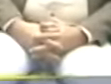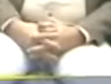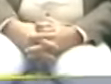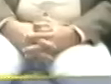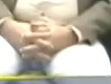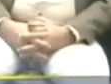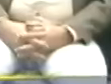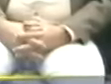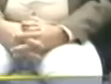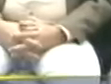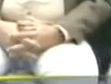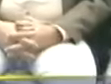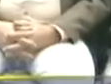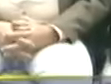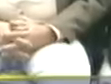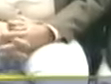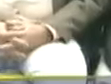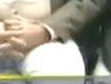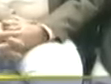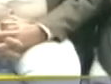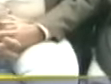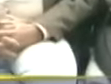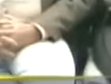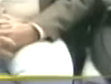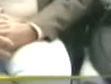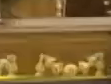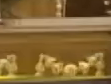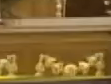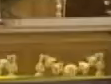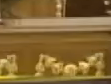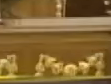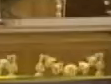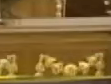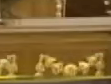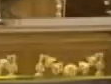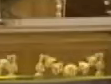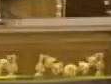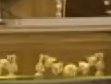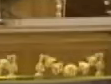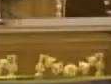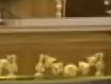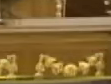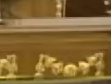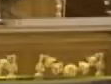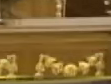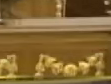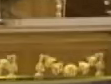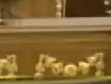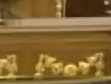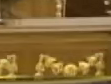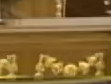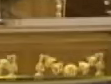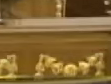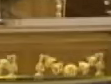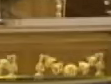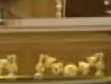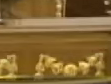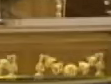Si tuvieron tiempo para tratar de dividir el Estado y nombrar a un presidente falso, a un